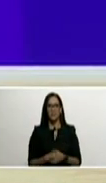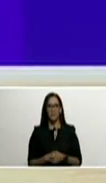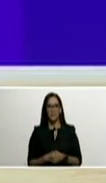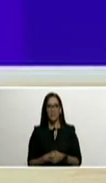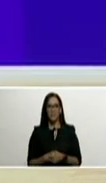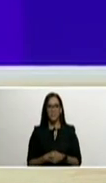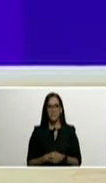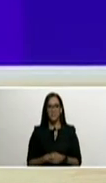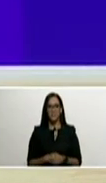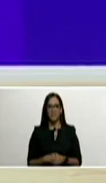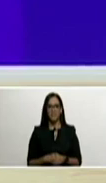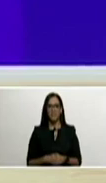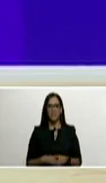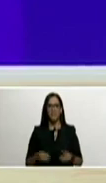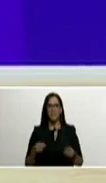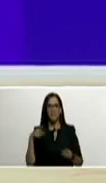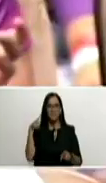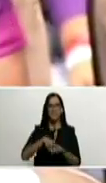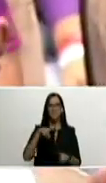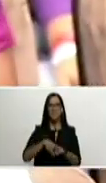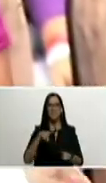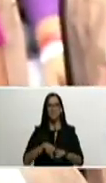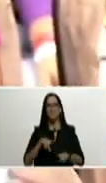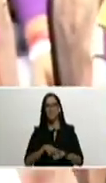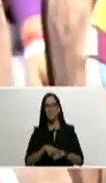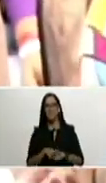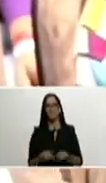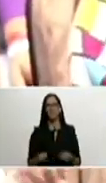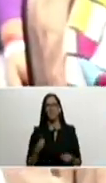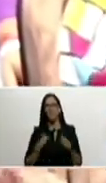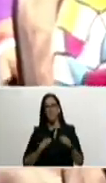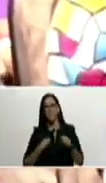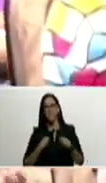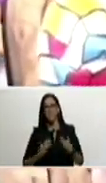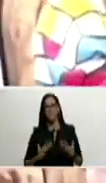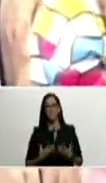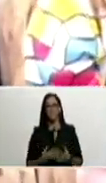vulneradas, víctimas de la violencia.